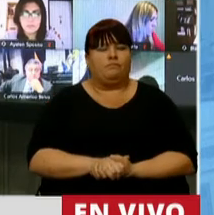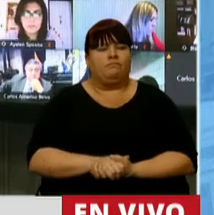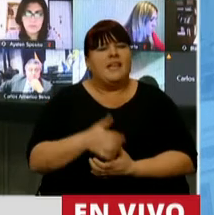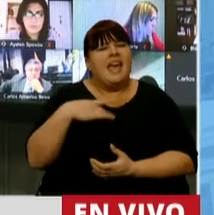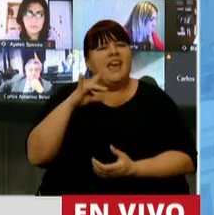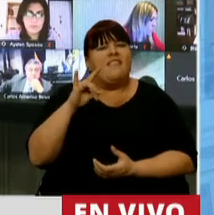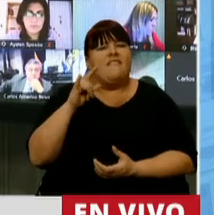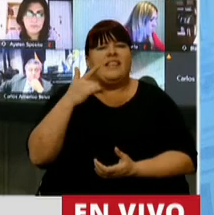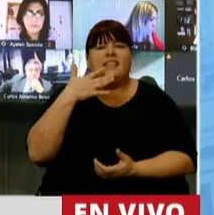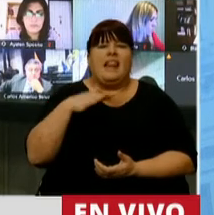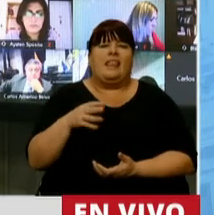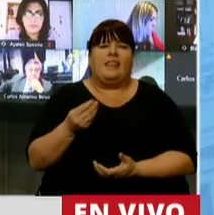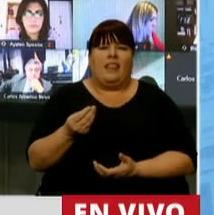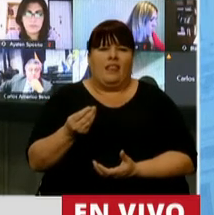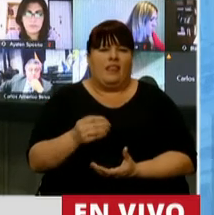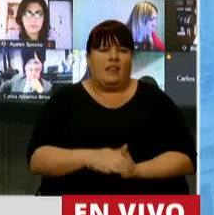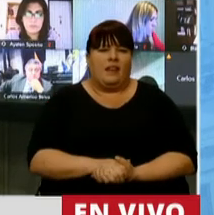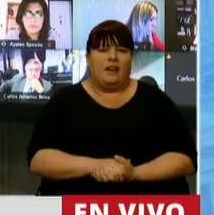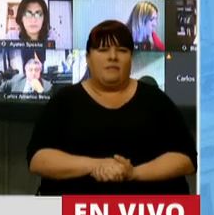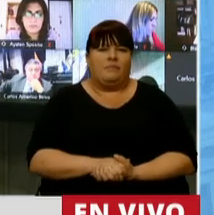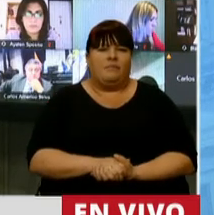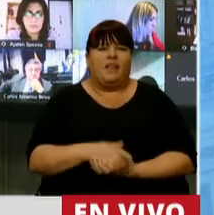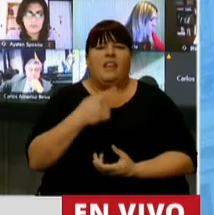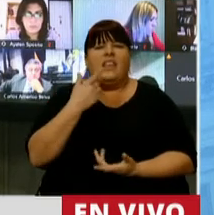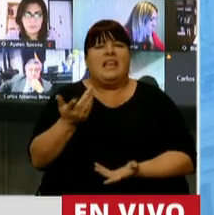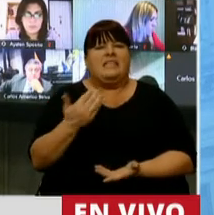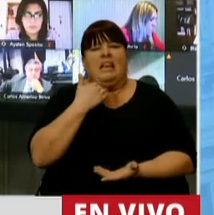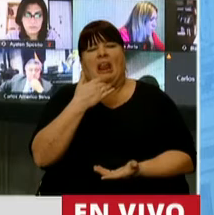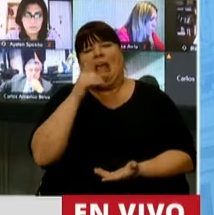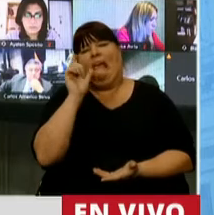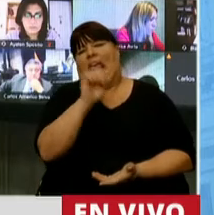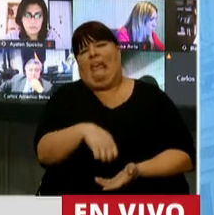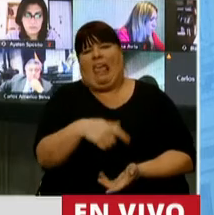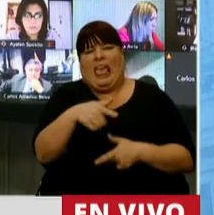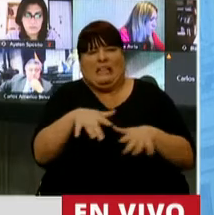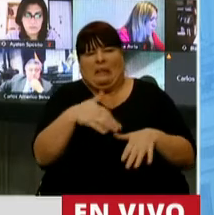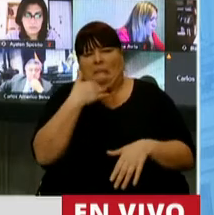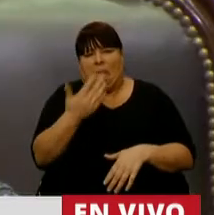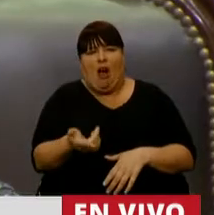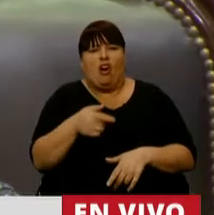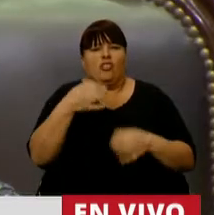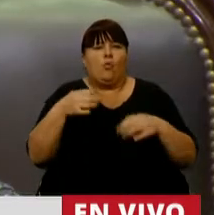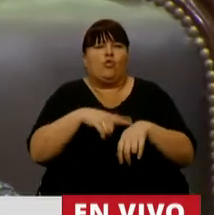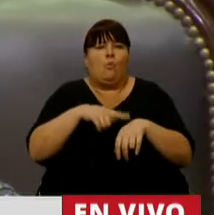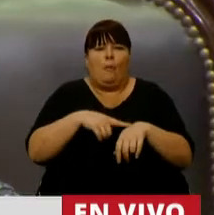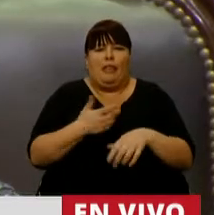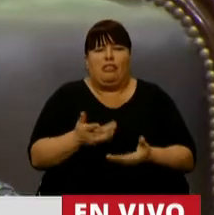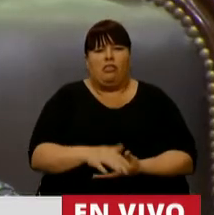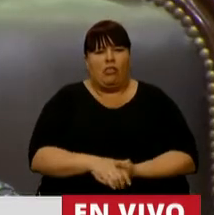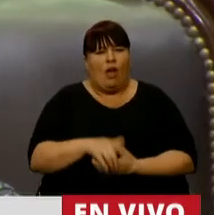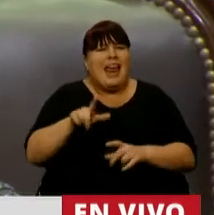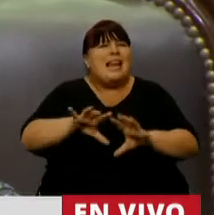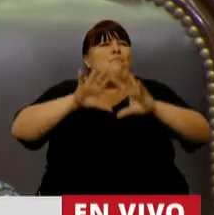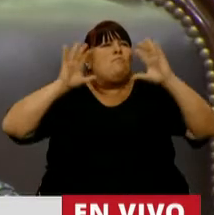me cuesta entender que le quiten valor a esta situación y a esta circunstancia que